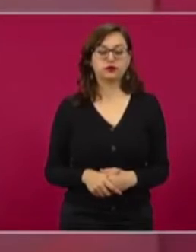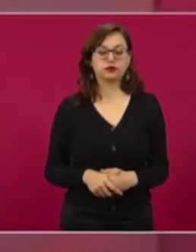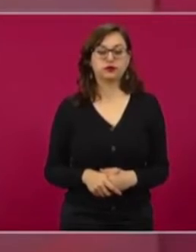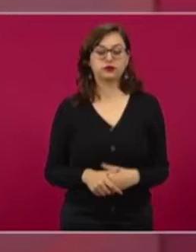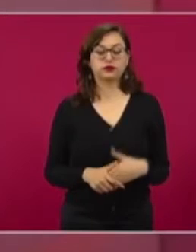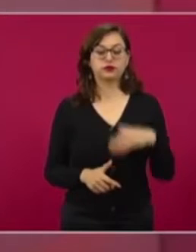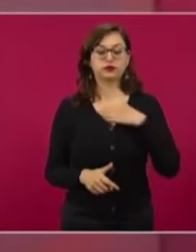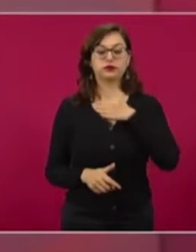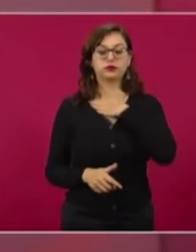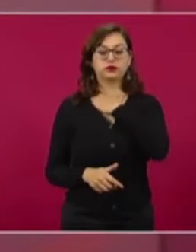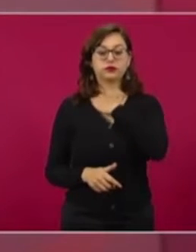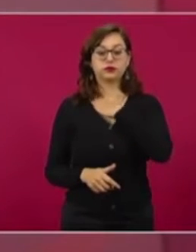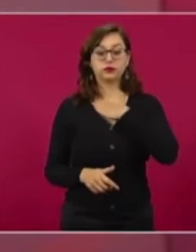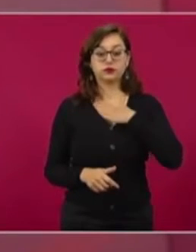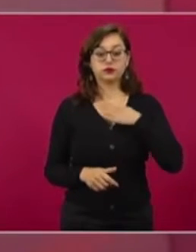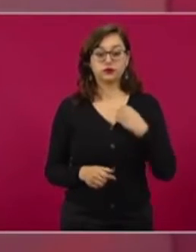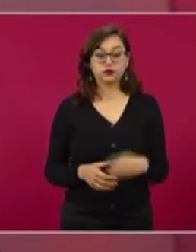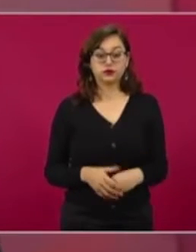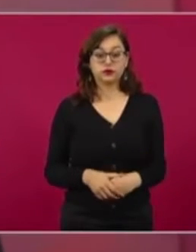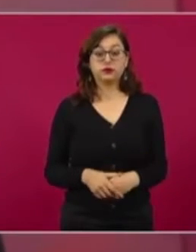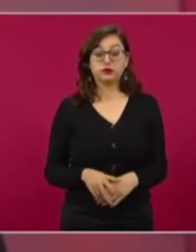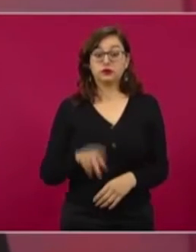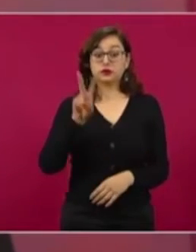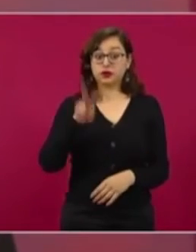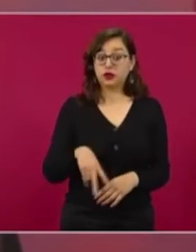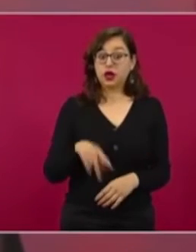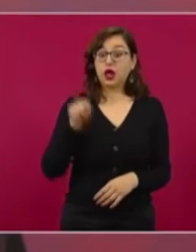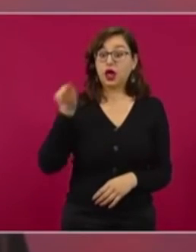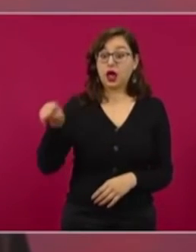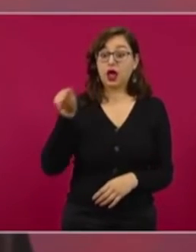lo que cuesta ahí una cena